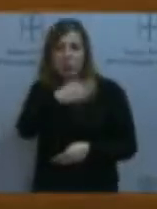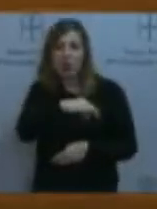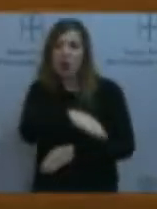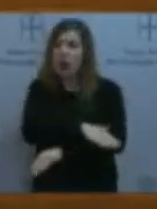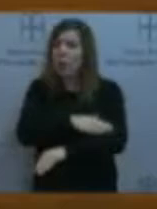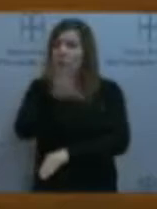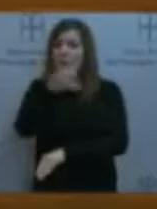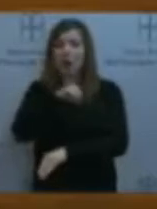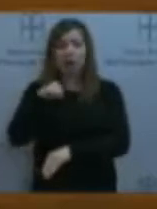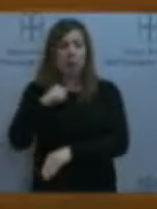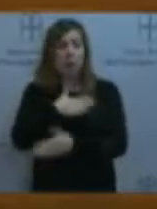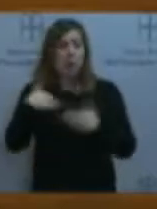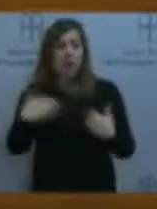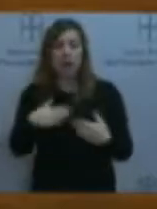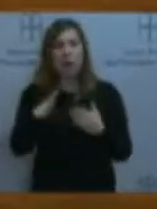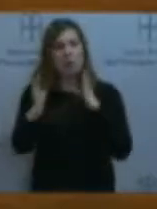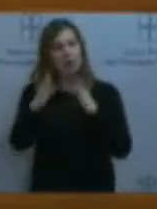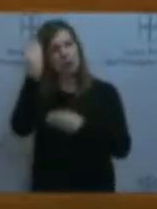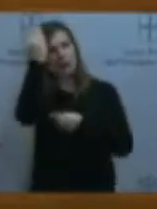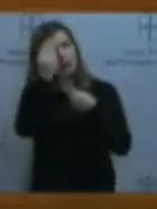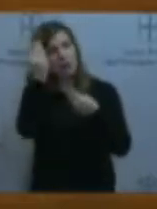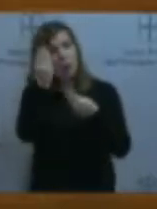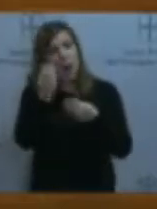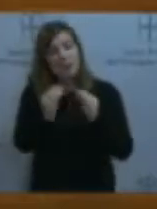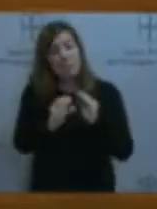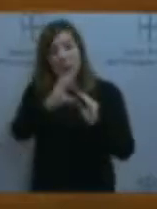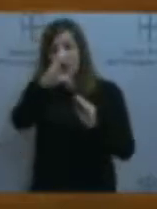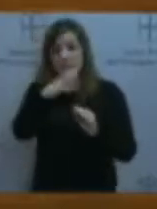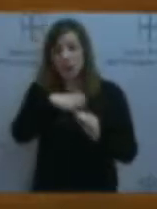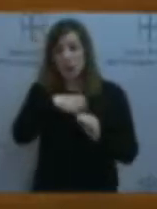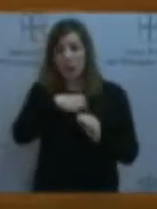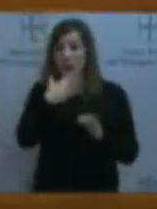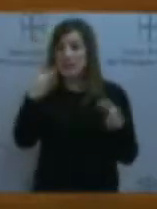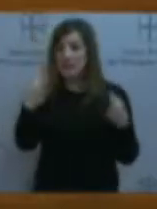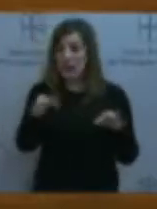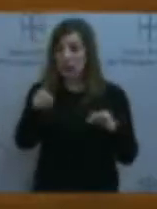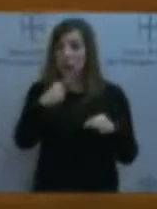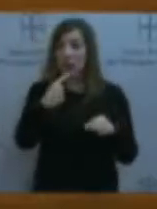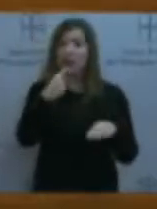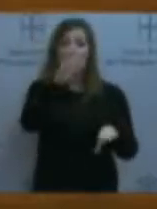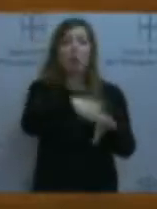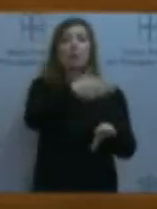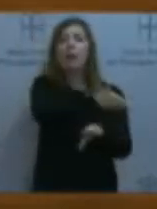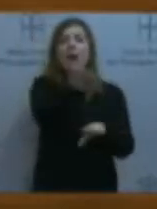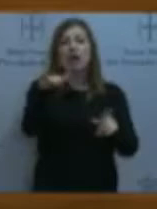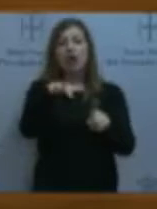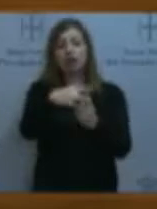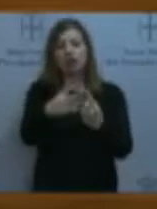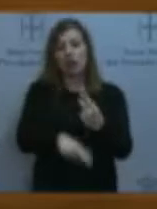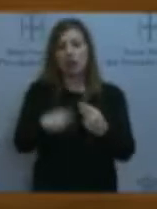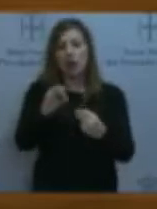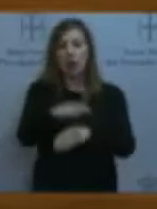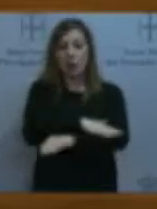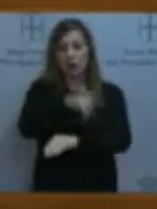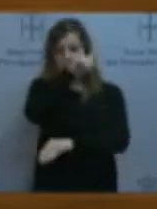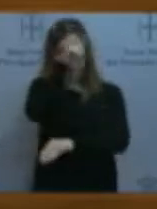en un momento de recesión, al no poder ofrecer esos incrementos, lo tiene muy sencillo para echarle la culpa al contexto general o al gobierno central responsable de